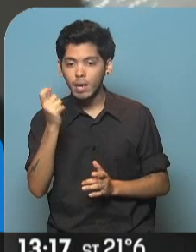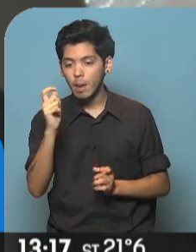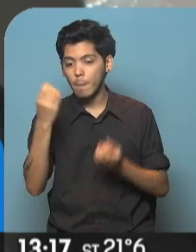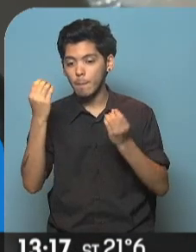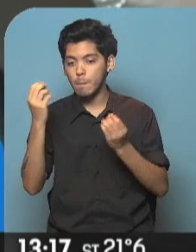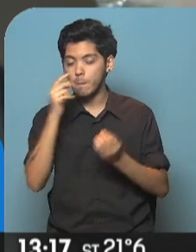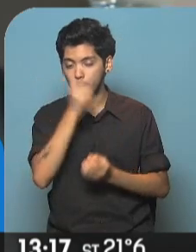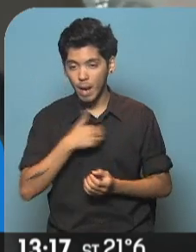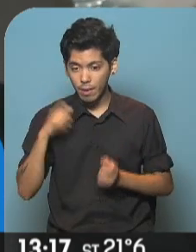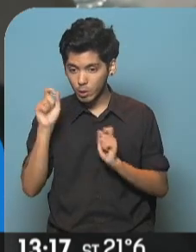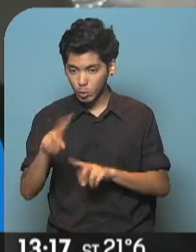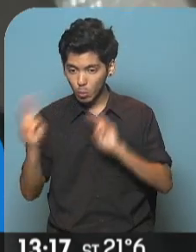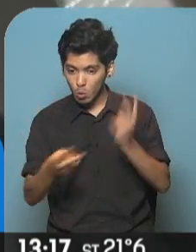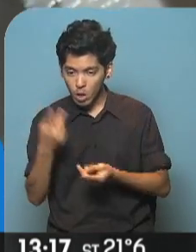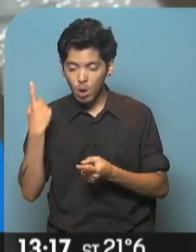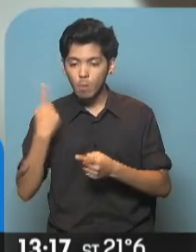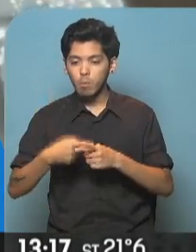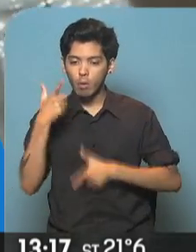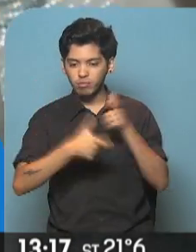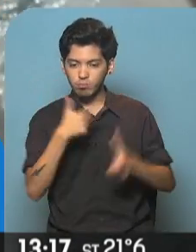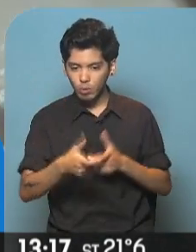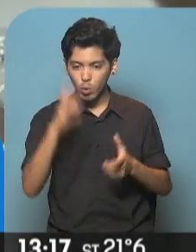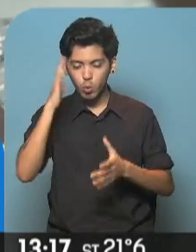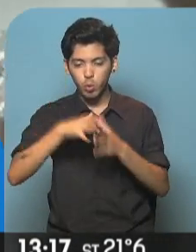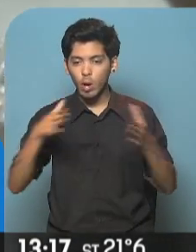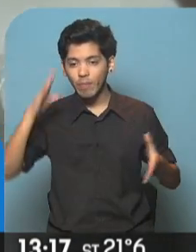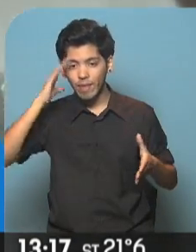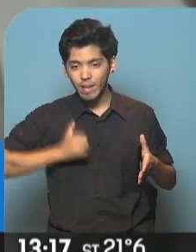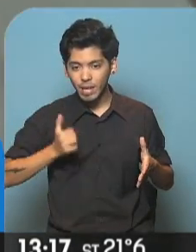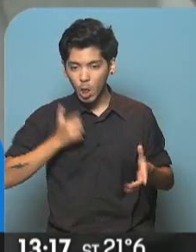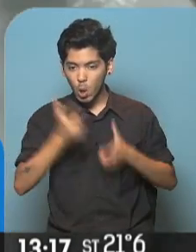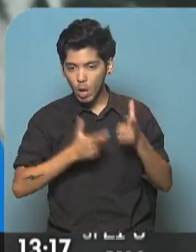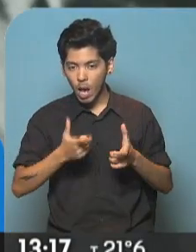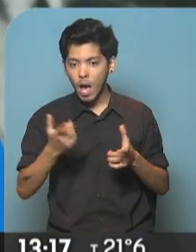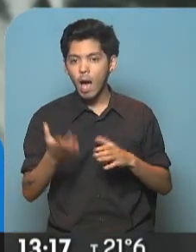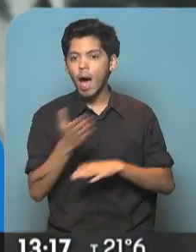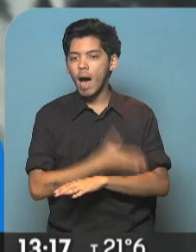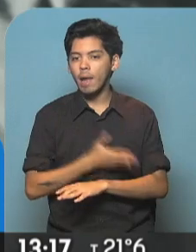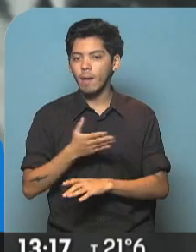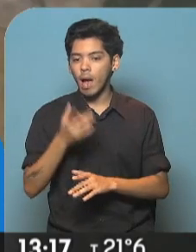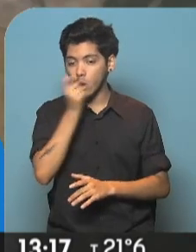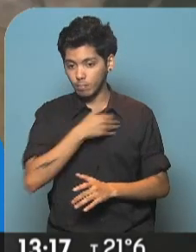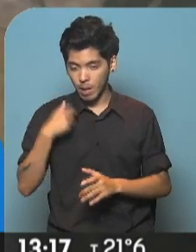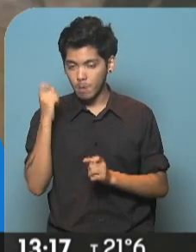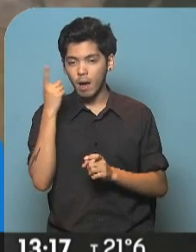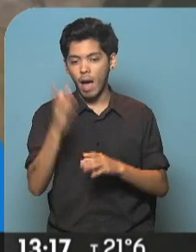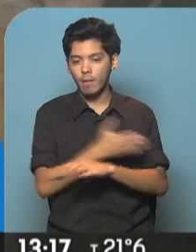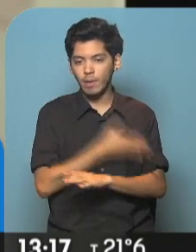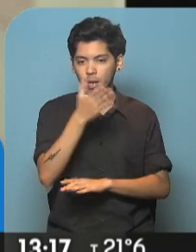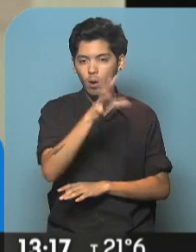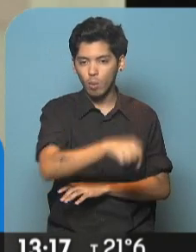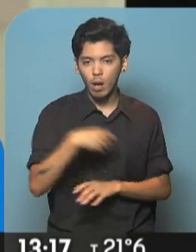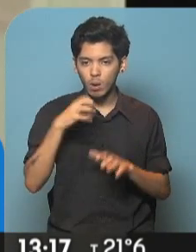donde él era una criaturita y esperaba que lo fueran a buscar. Bueno, cómo se crió en la clandestinidad, cómo reconstruyó su historia personal, pasado,